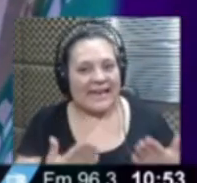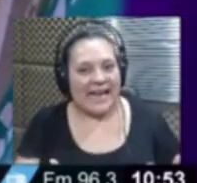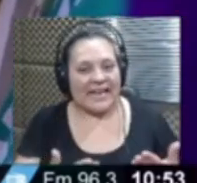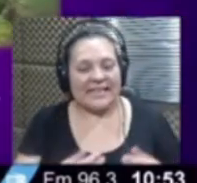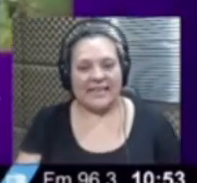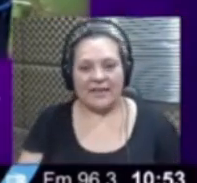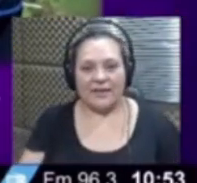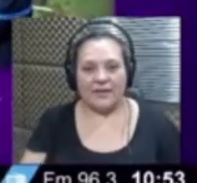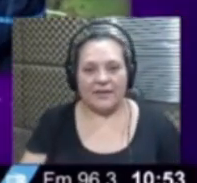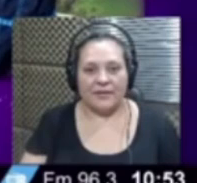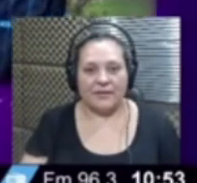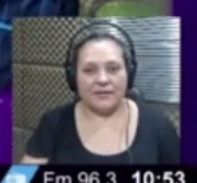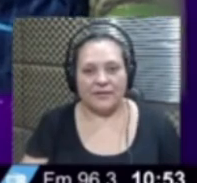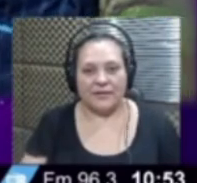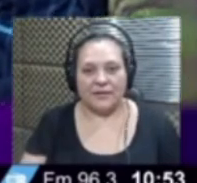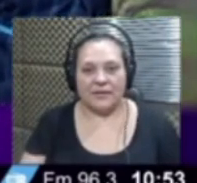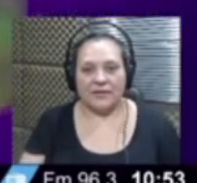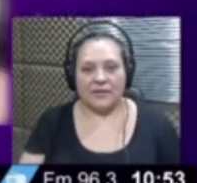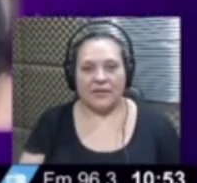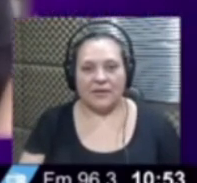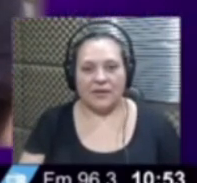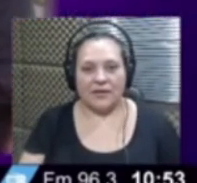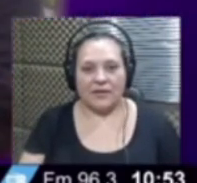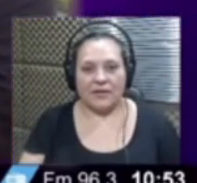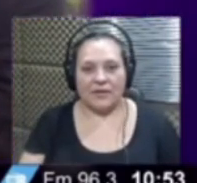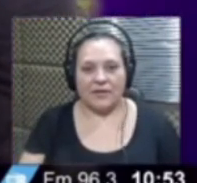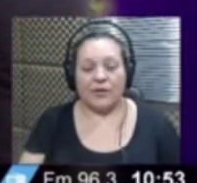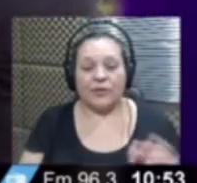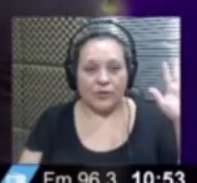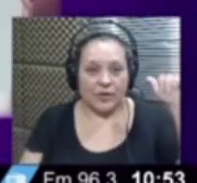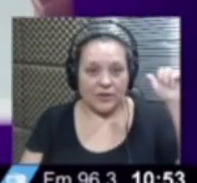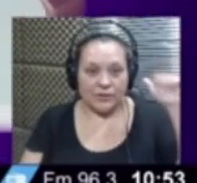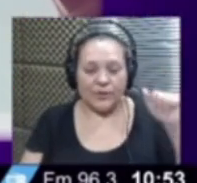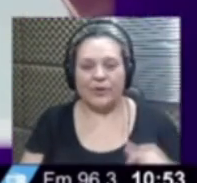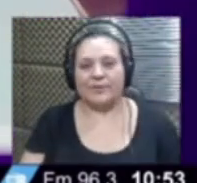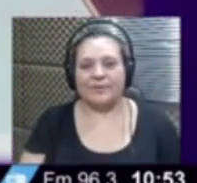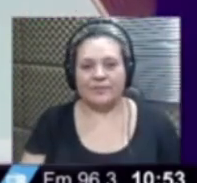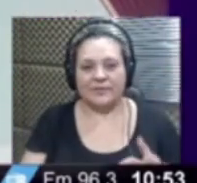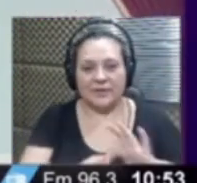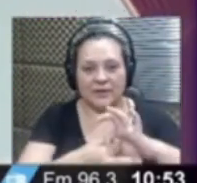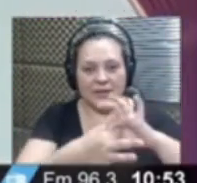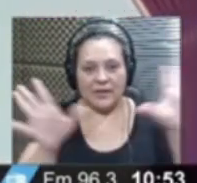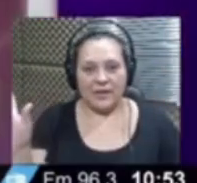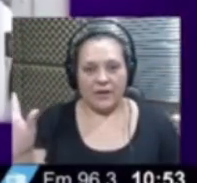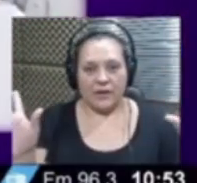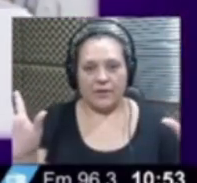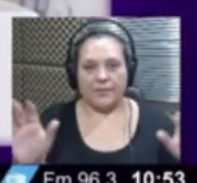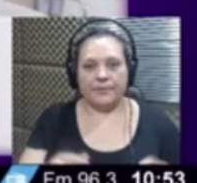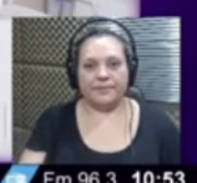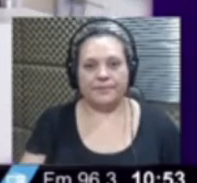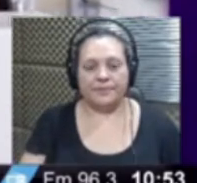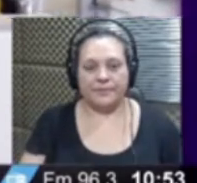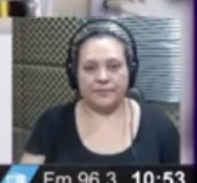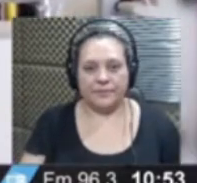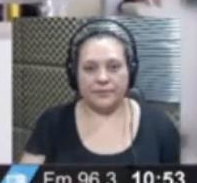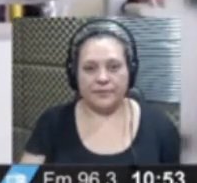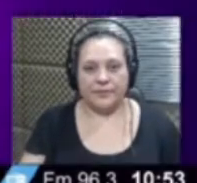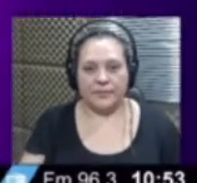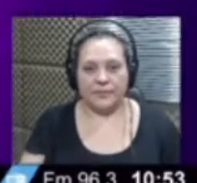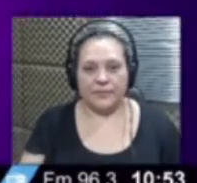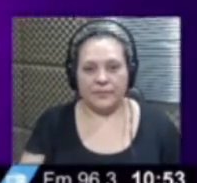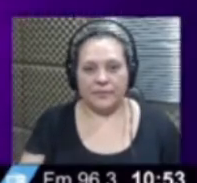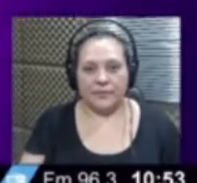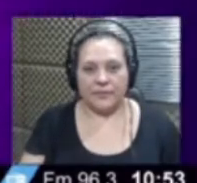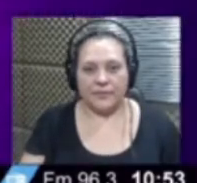en idioma swahili Ay, que sí. significa libertad, Uhuru. Uhuru. Muy bien, muy bien. Gracias, Leti. Con